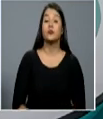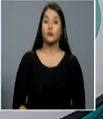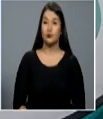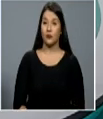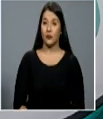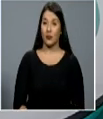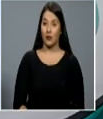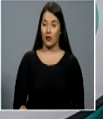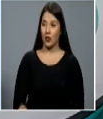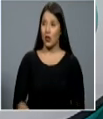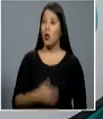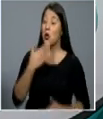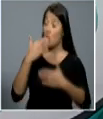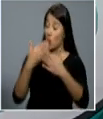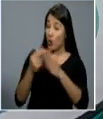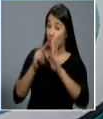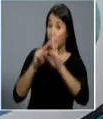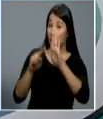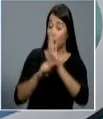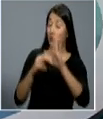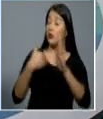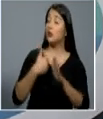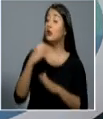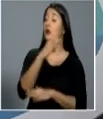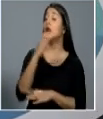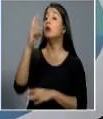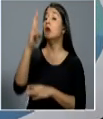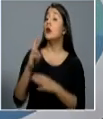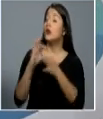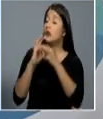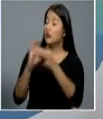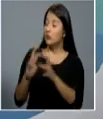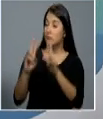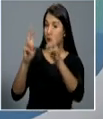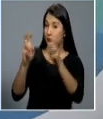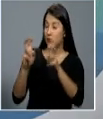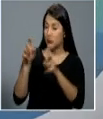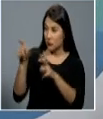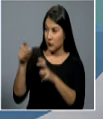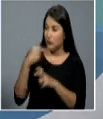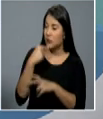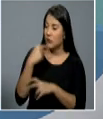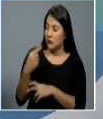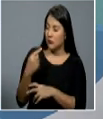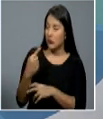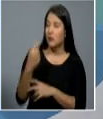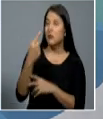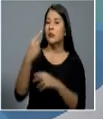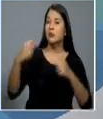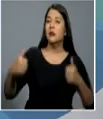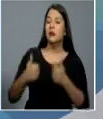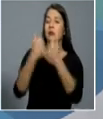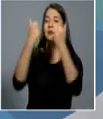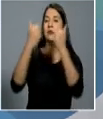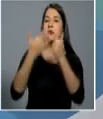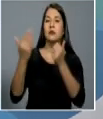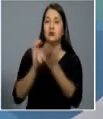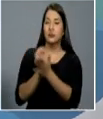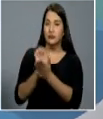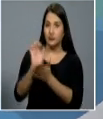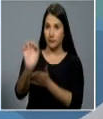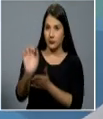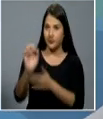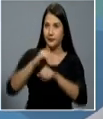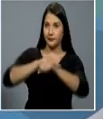a pesar de la buena calificación que tiene Costa Rica en cuanto a este tema, ahora usted nos decía que uno de los mayores desafíos es evitar